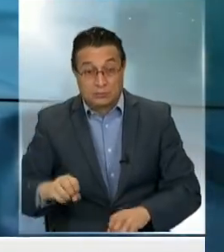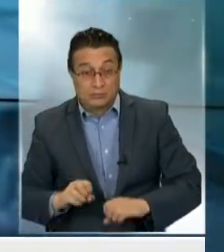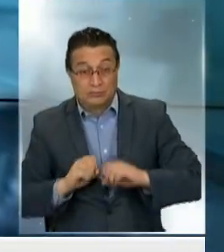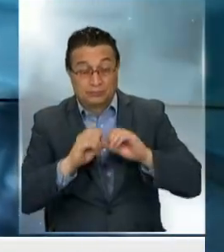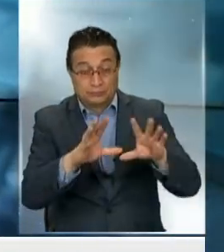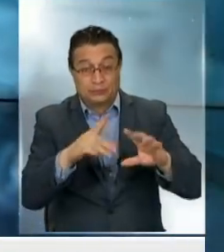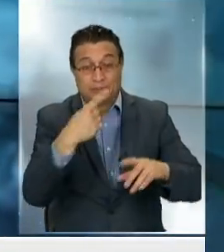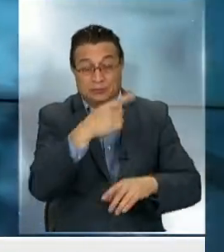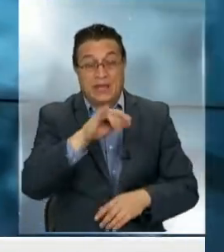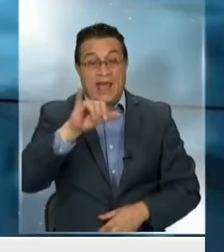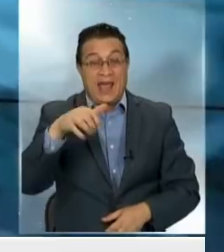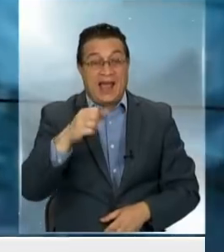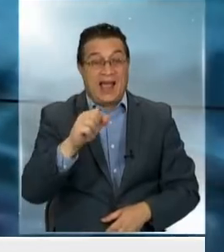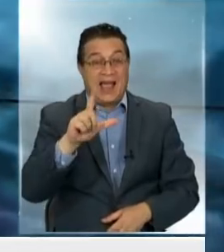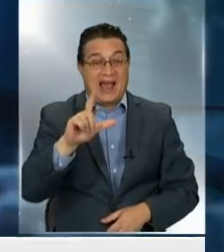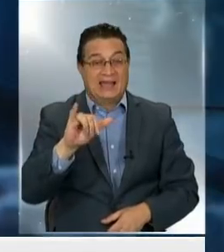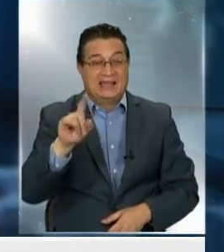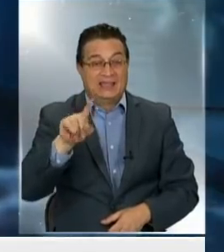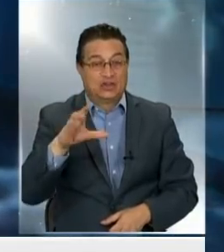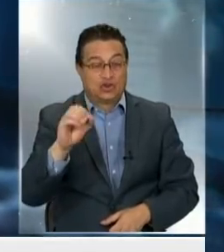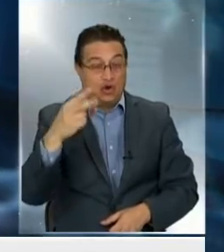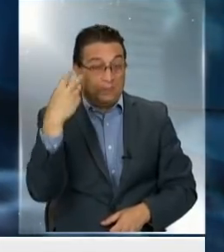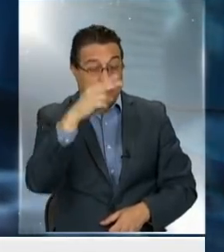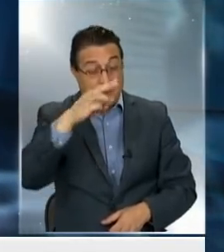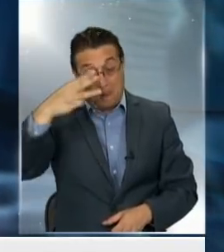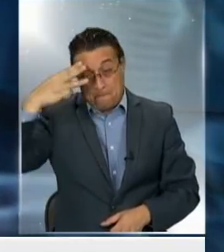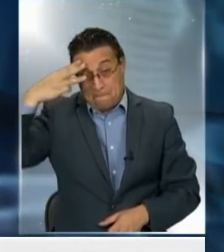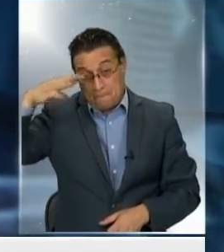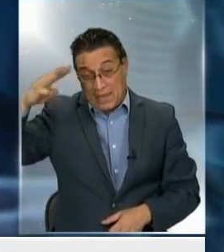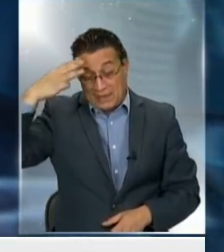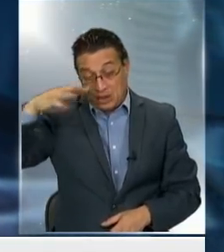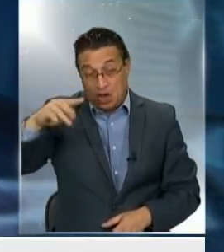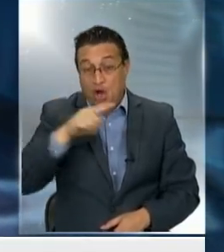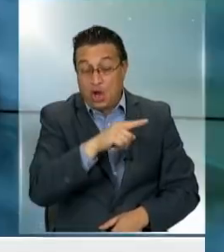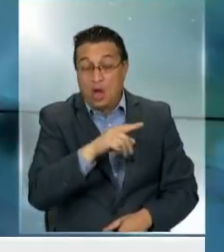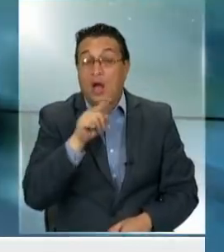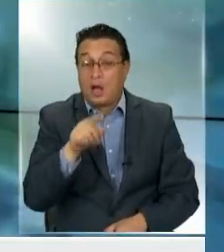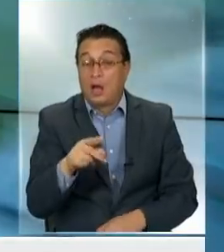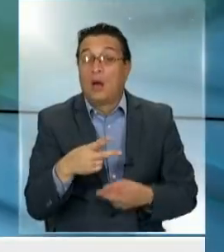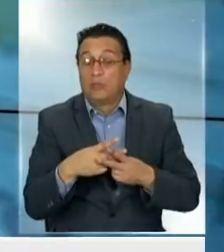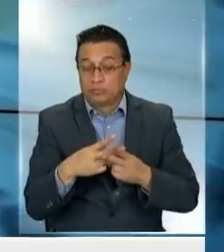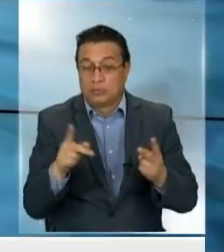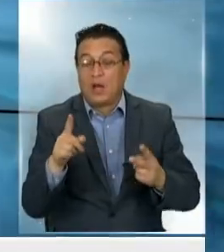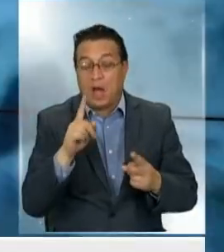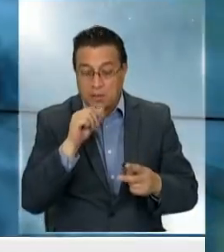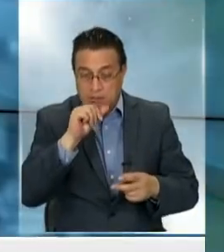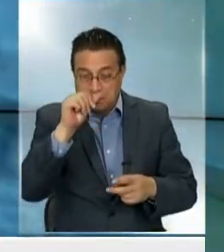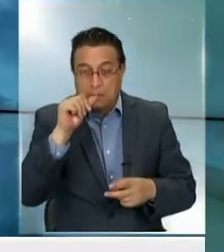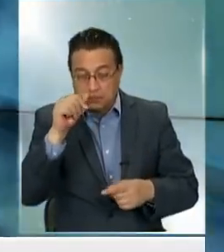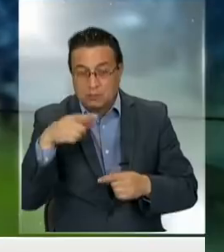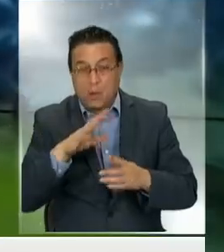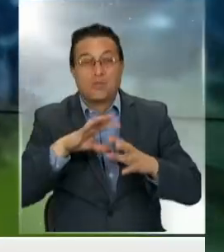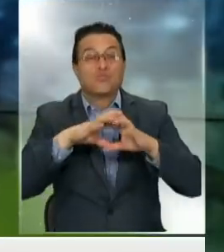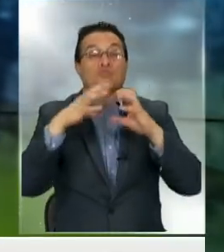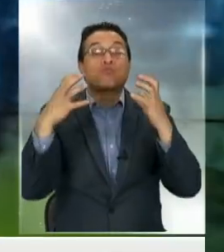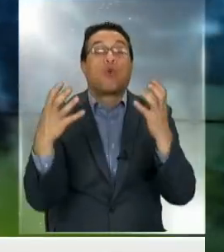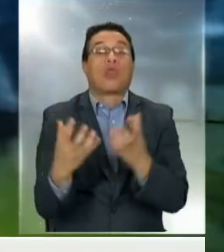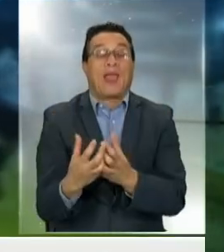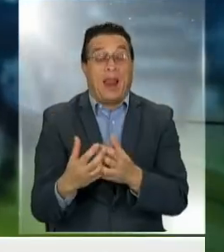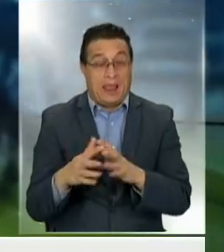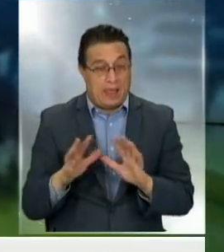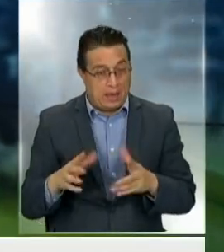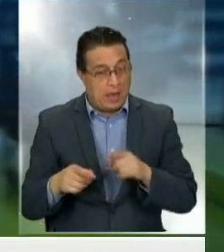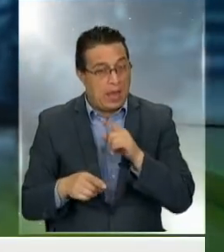el cartel de Jalisco Nueva Generación desde México. Hay un hecho que estaría revelando la presencia de narcotraficantes que operan a nivel mundial, como es este